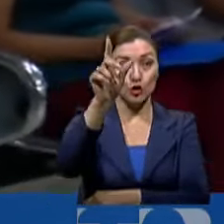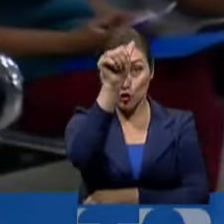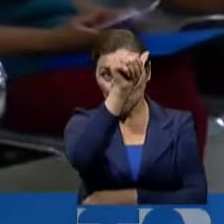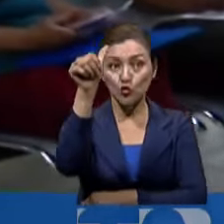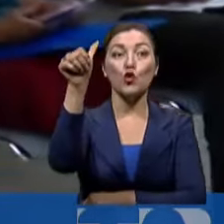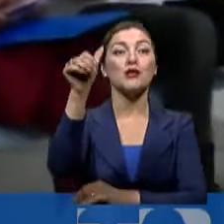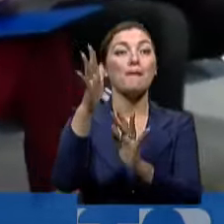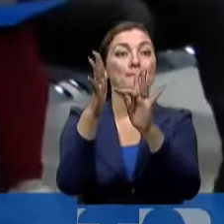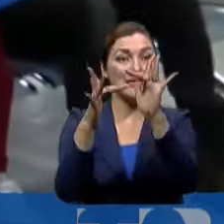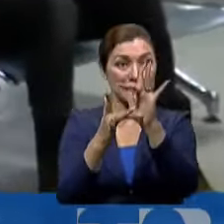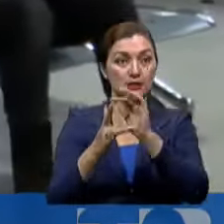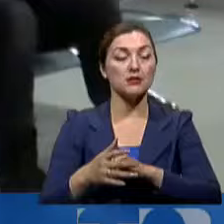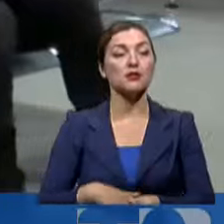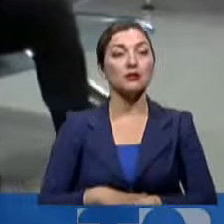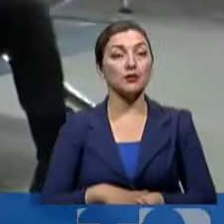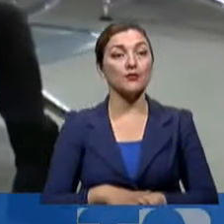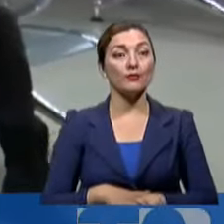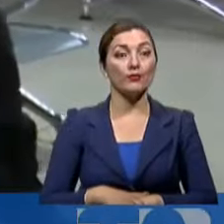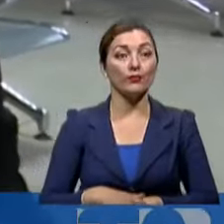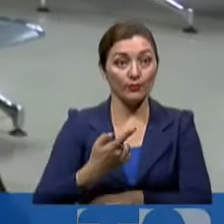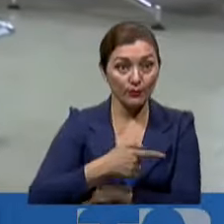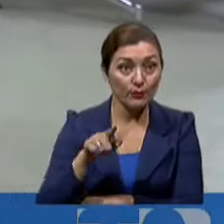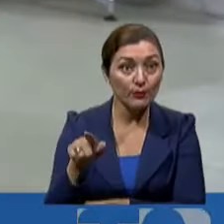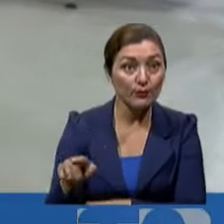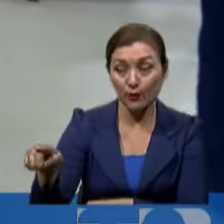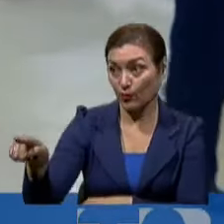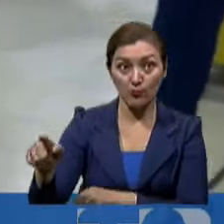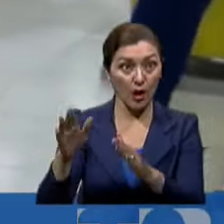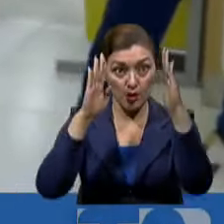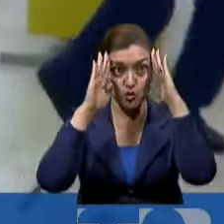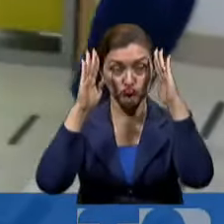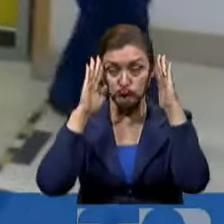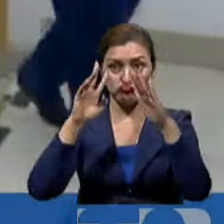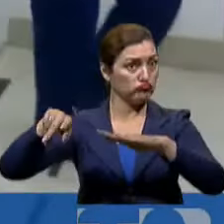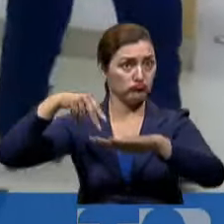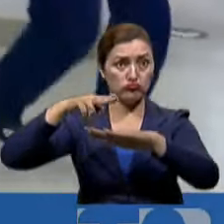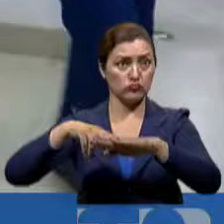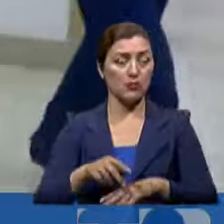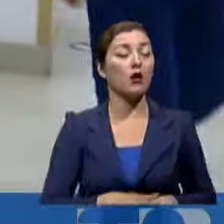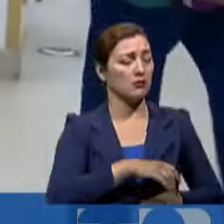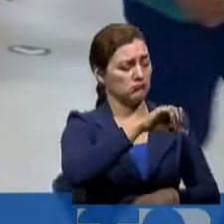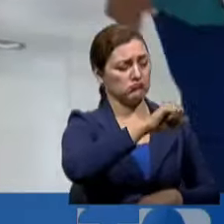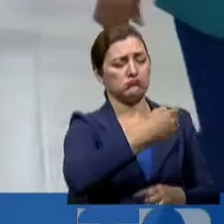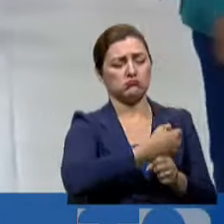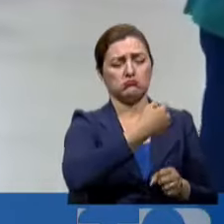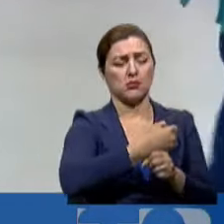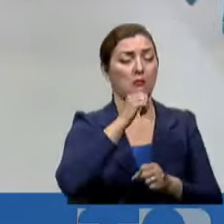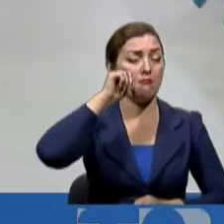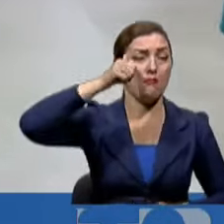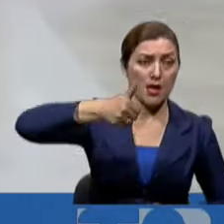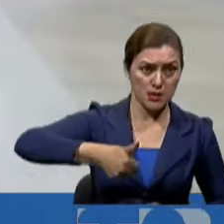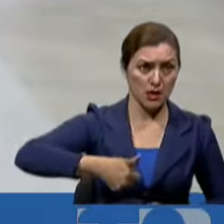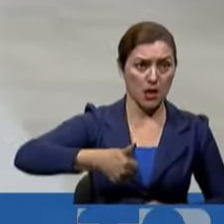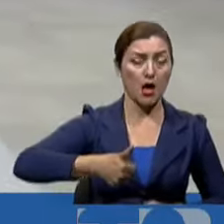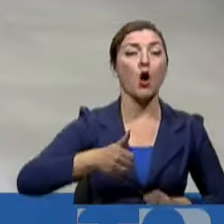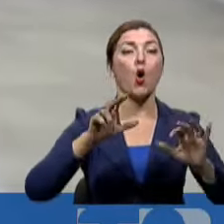domingo 21 de abril, y ese día precisamente ustedes también estarán brindando atención. Sí, nosotros vamos a trabajar el día de mañana también de